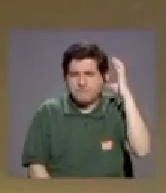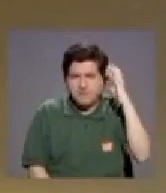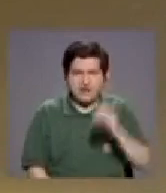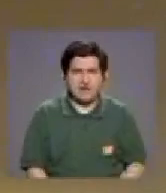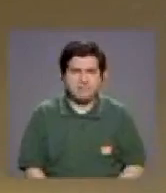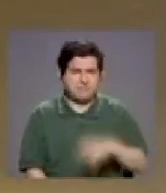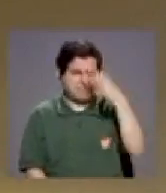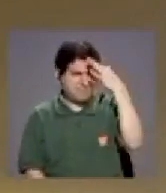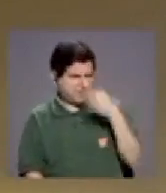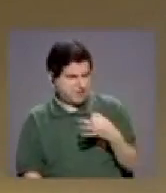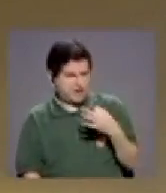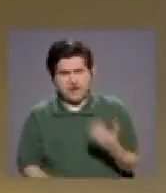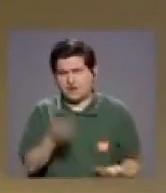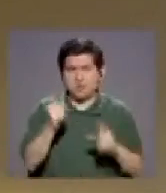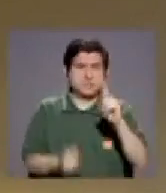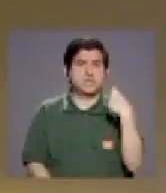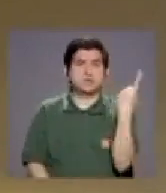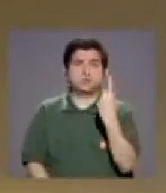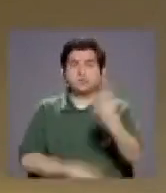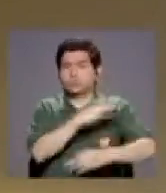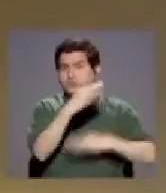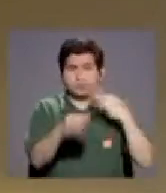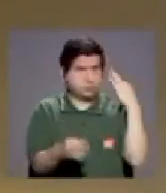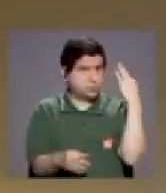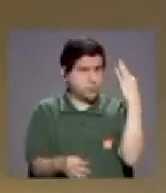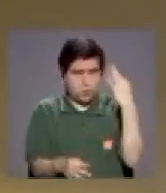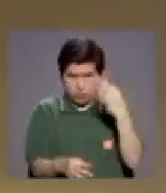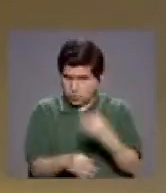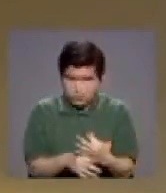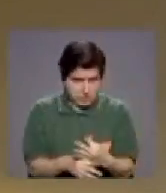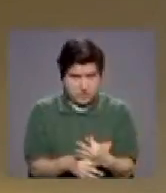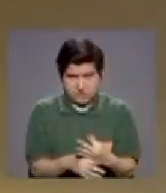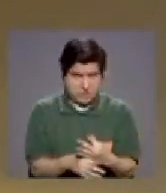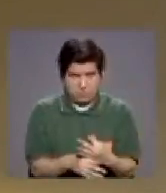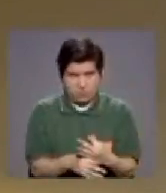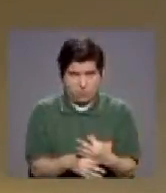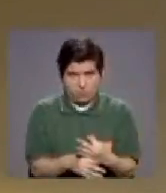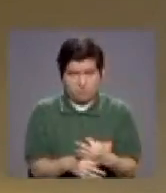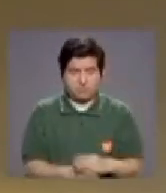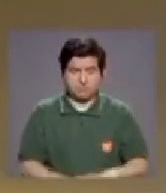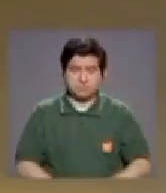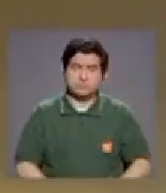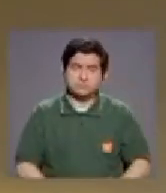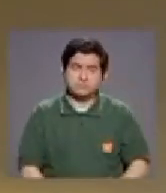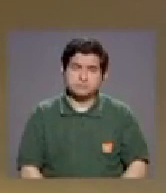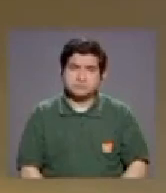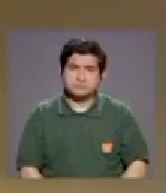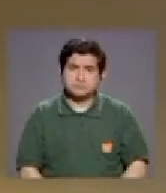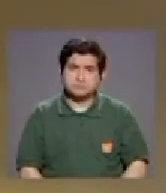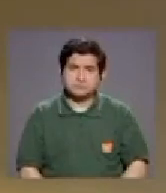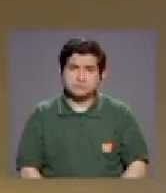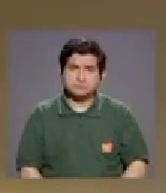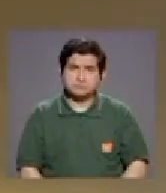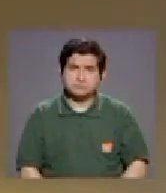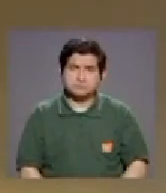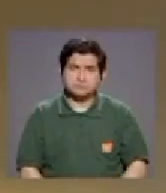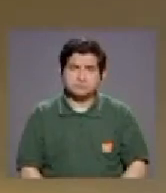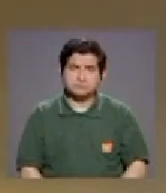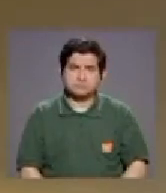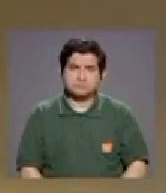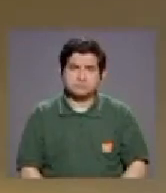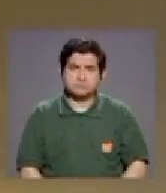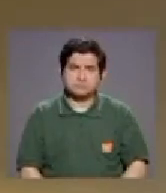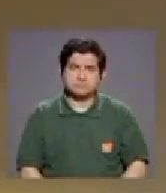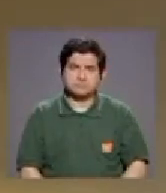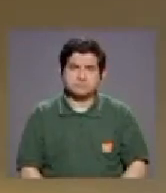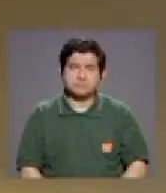que hay una sola llamémosle presentación,